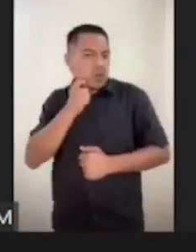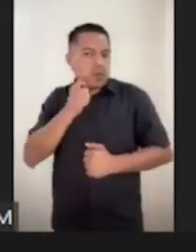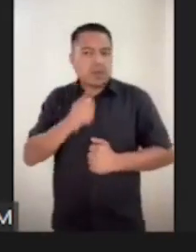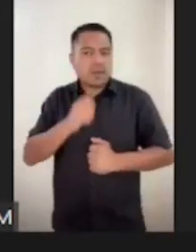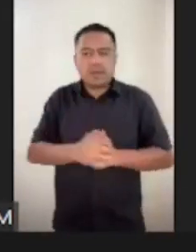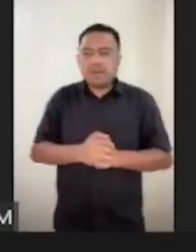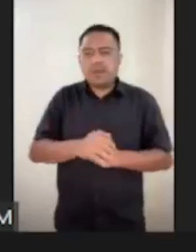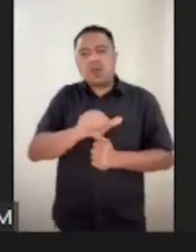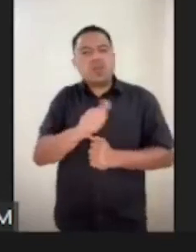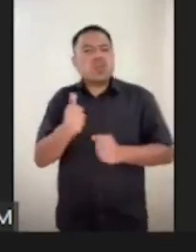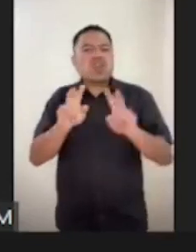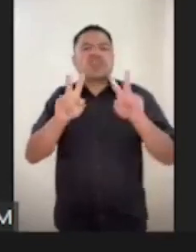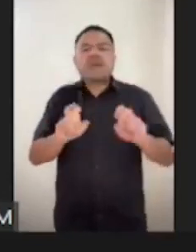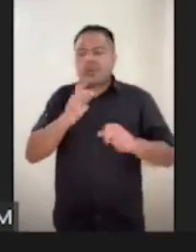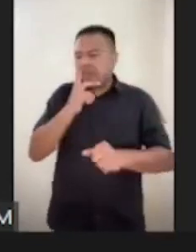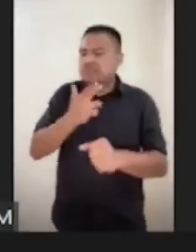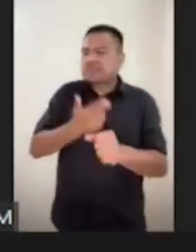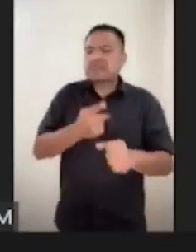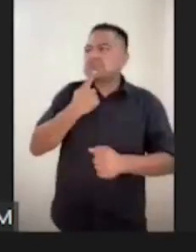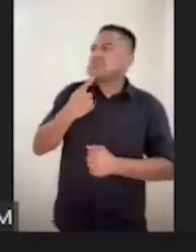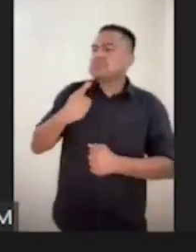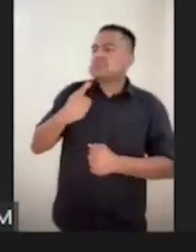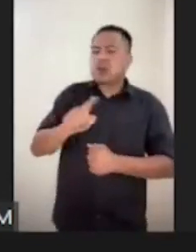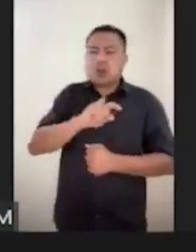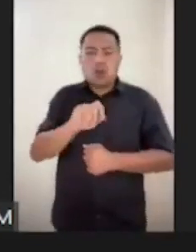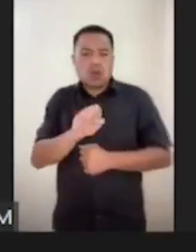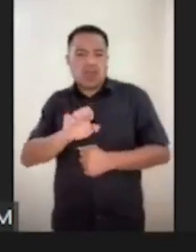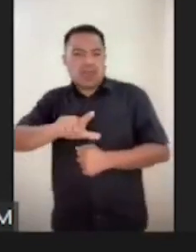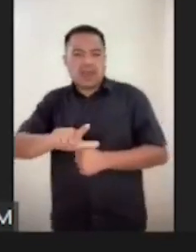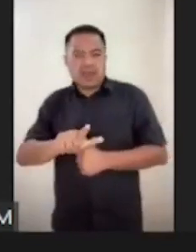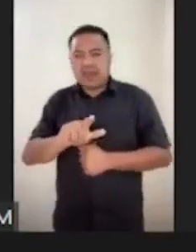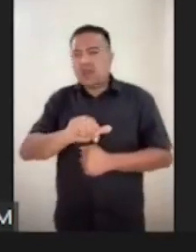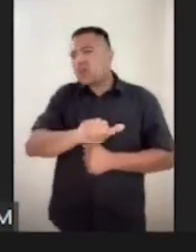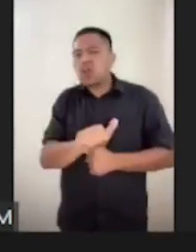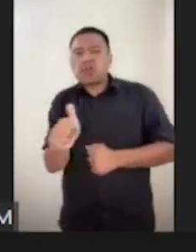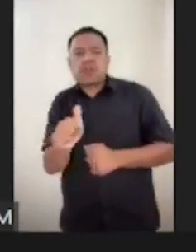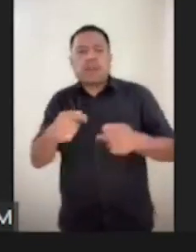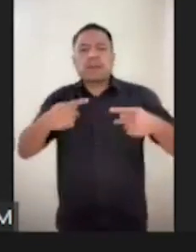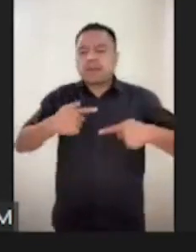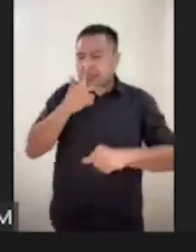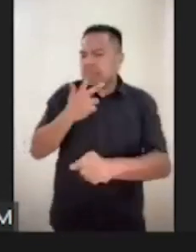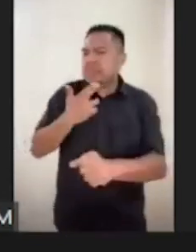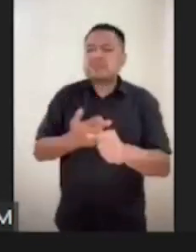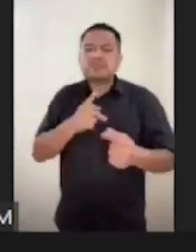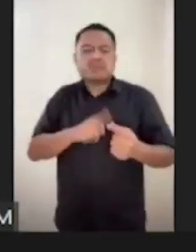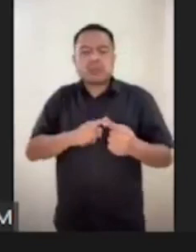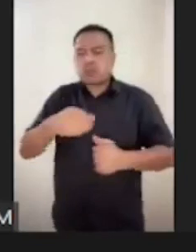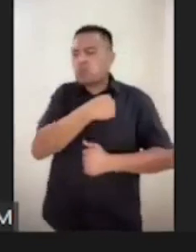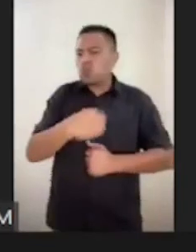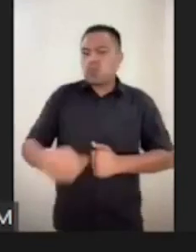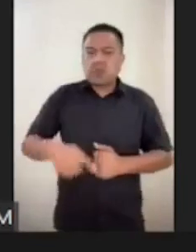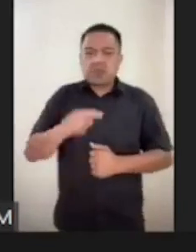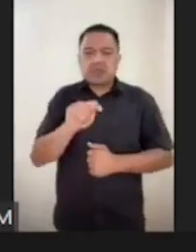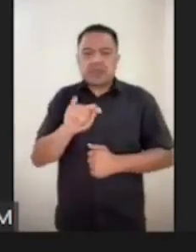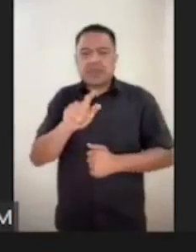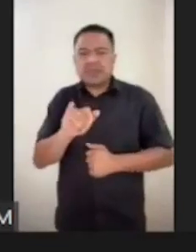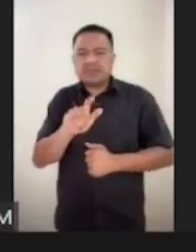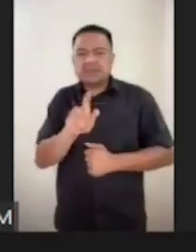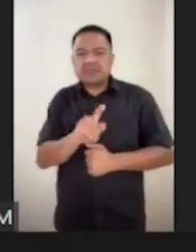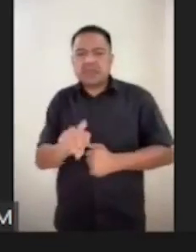siguiente asunto, la parte actores Joel Ángel Romero y otras personas, la autoridad responsable del Ayuntamiento de Tlalixtaquilla de